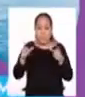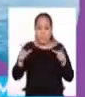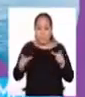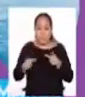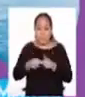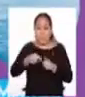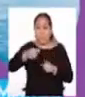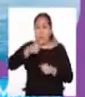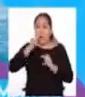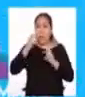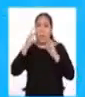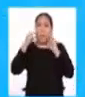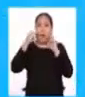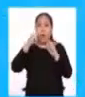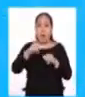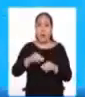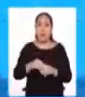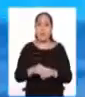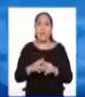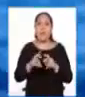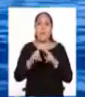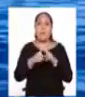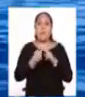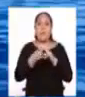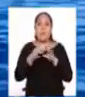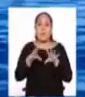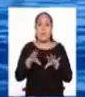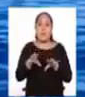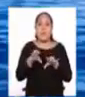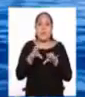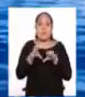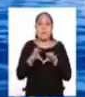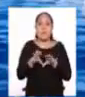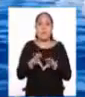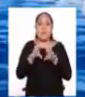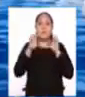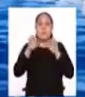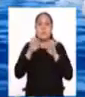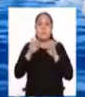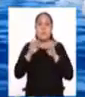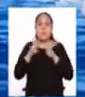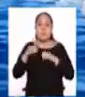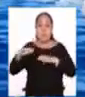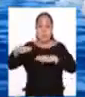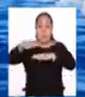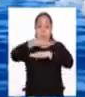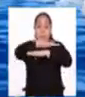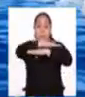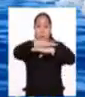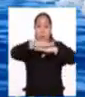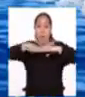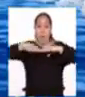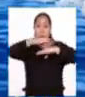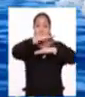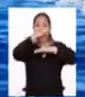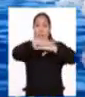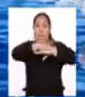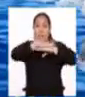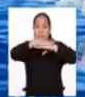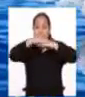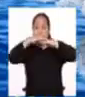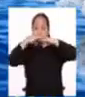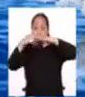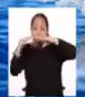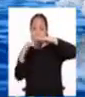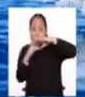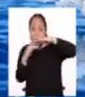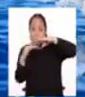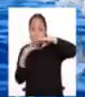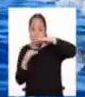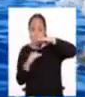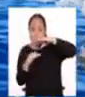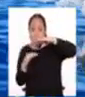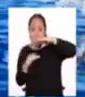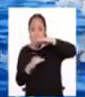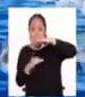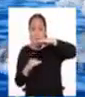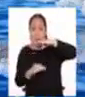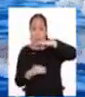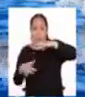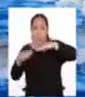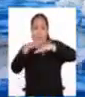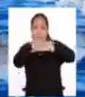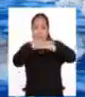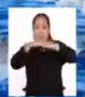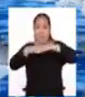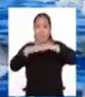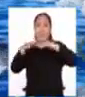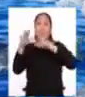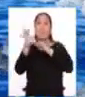y mares comienza a congelarse a partir de la superficie hacia abajo, y esta capa de hielo sirve de